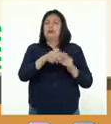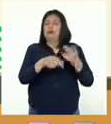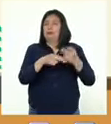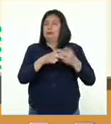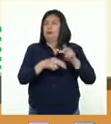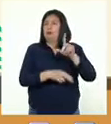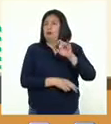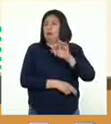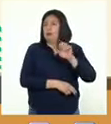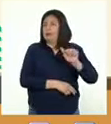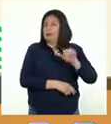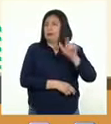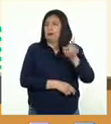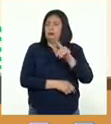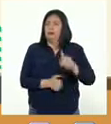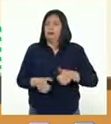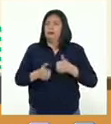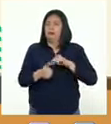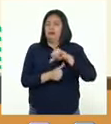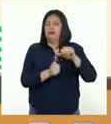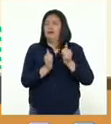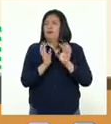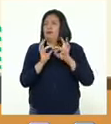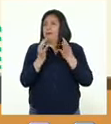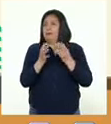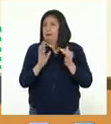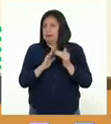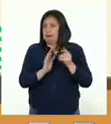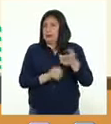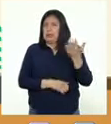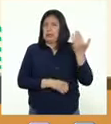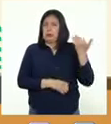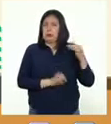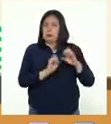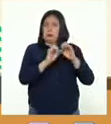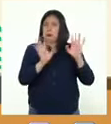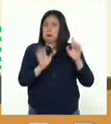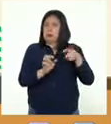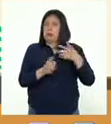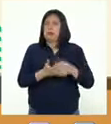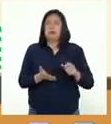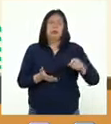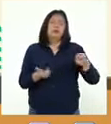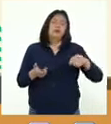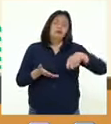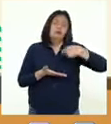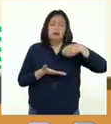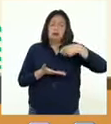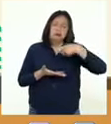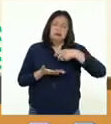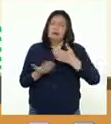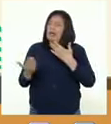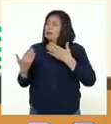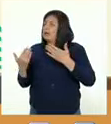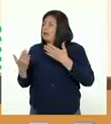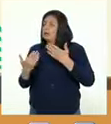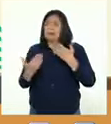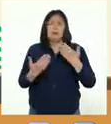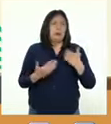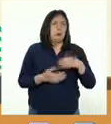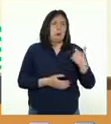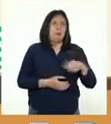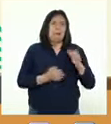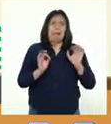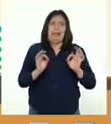Flor Azul, donde vive con su familia. Hace unos días, durante el almuerzo, estaban conversando sobre